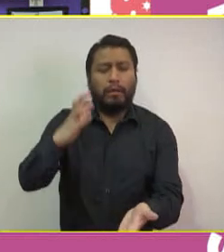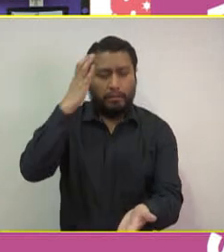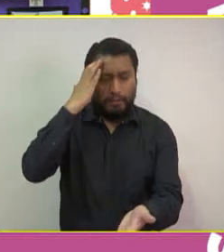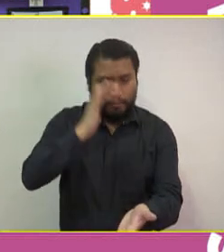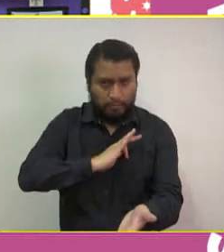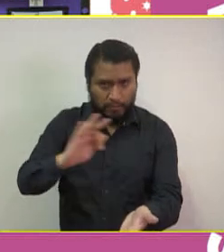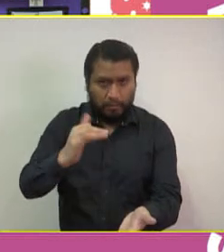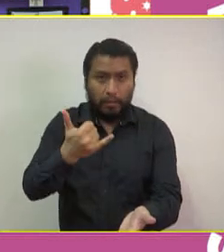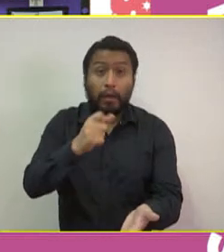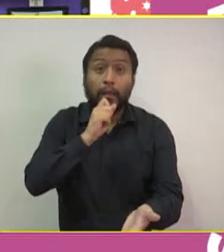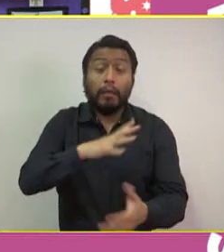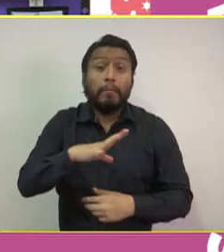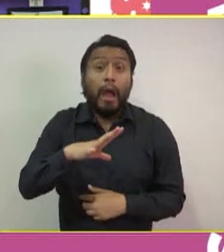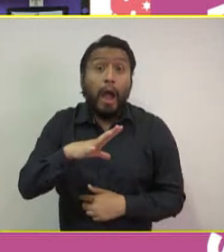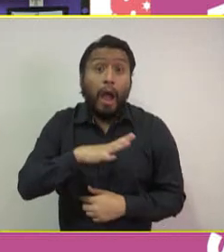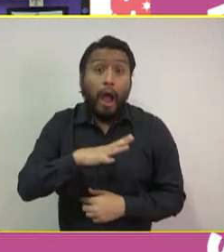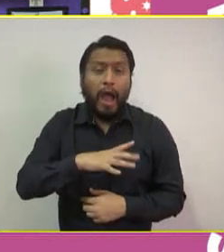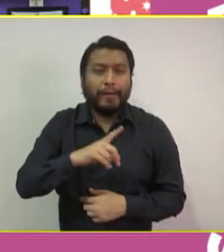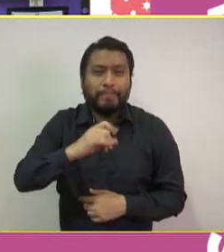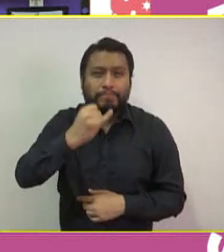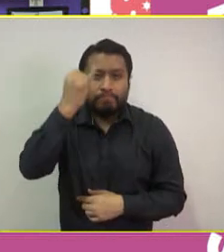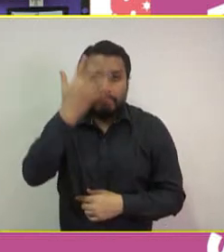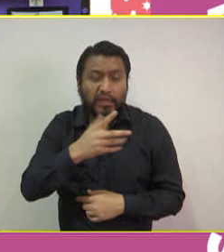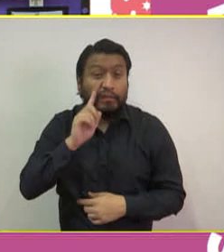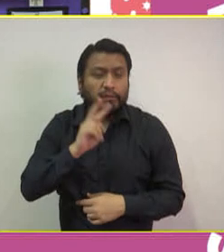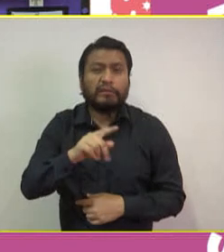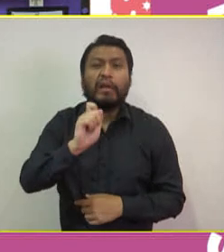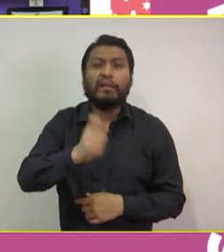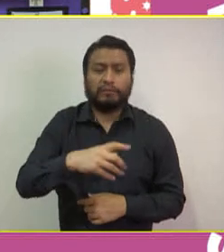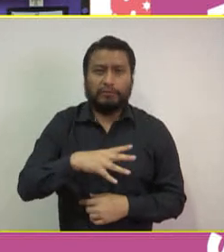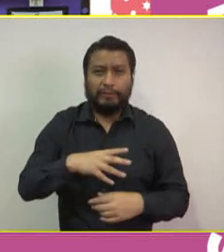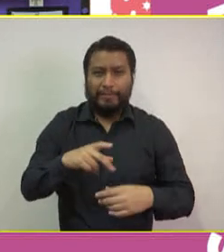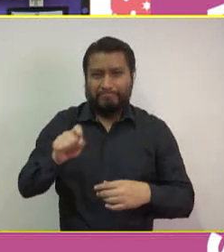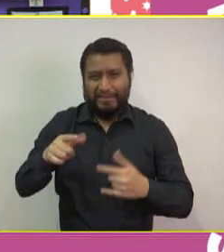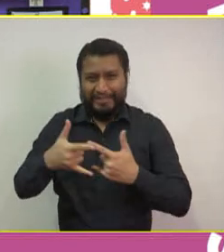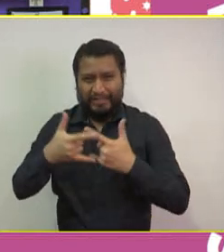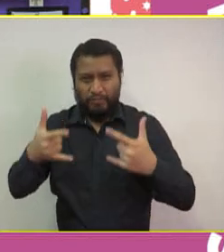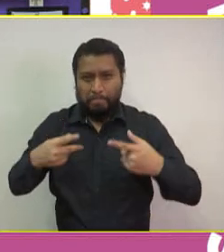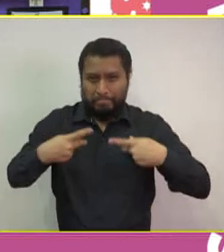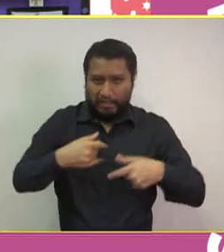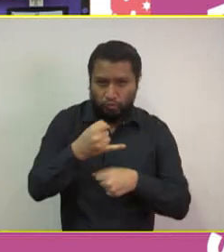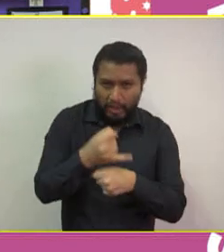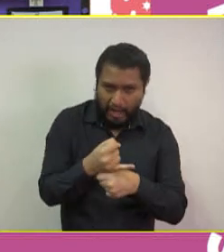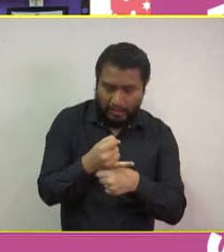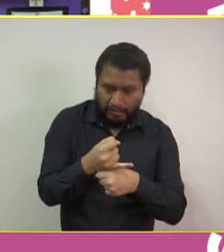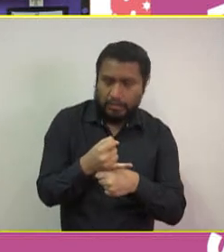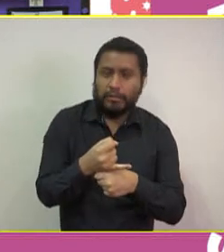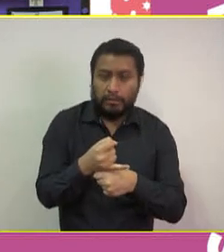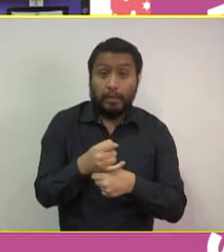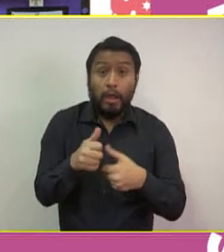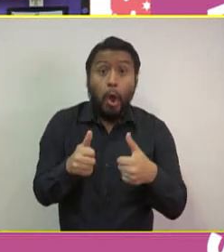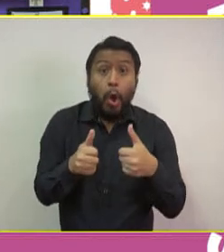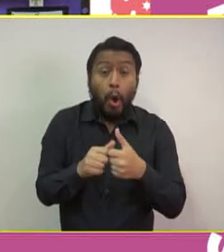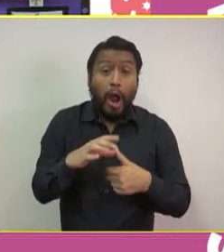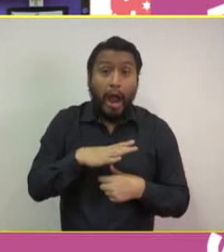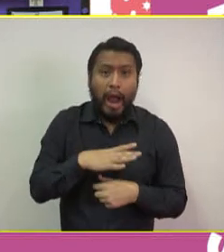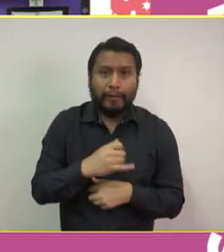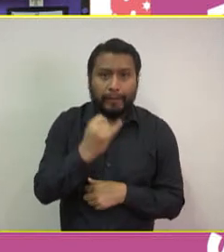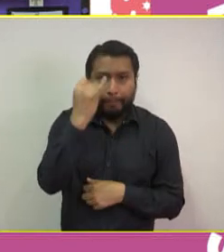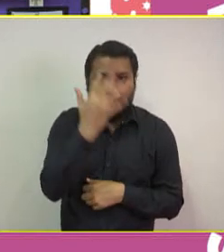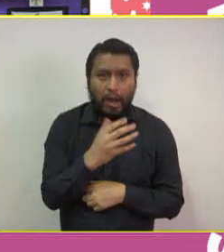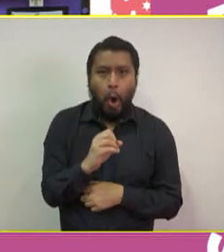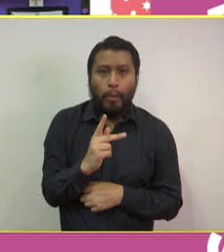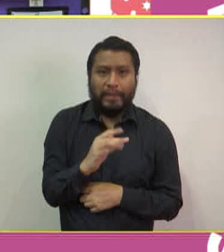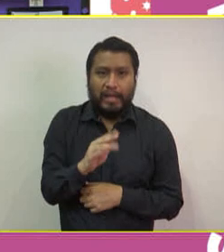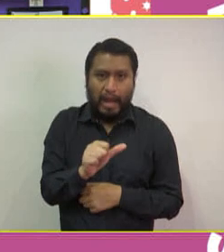también, que son los personajes de la historia, y encima de estos tienen ilustraciones hápticas